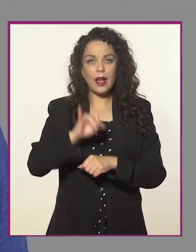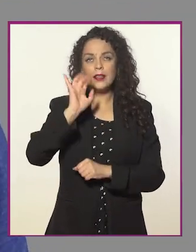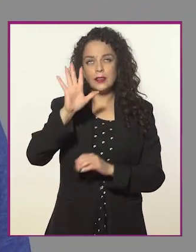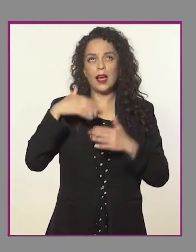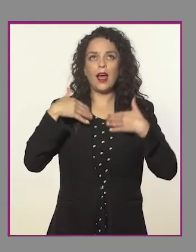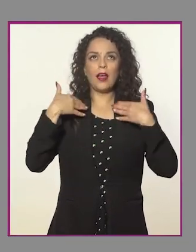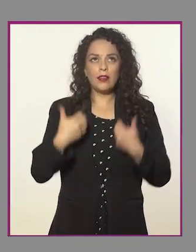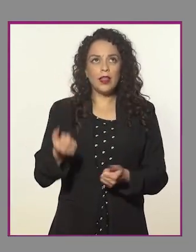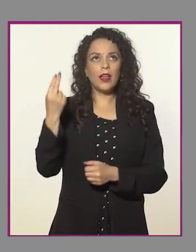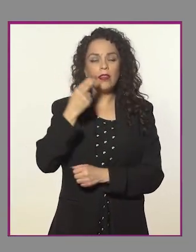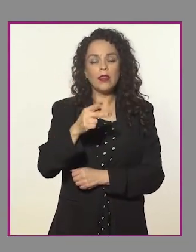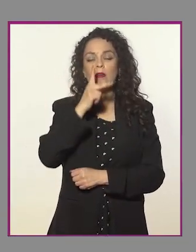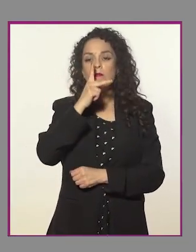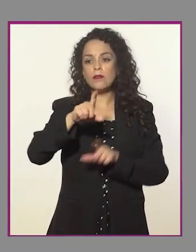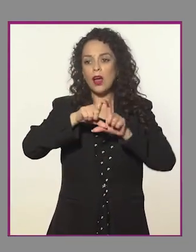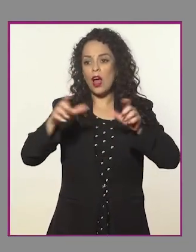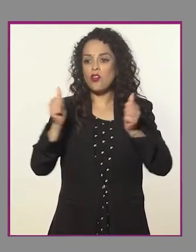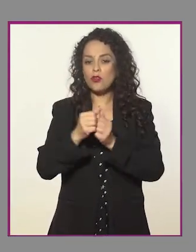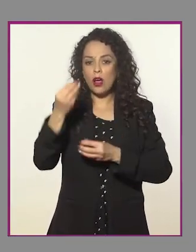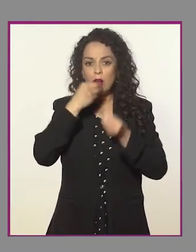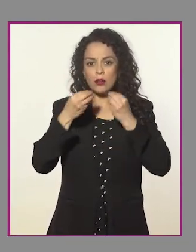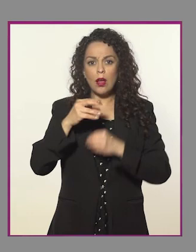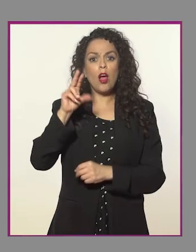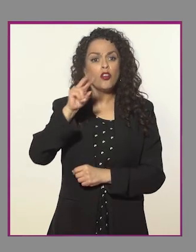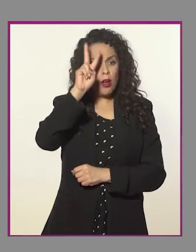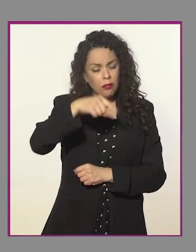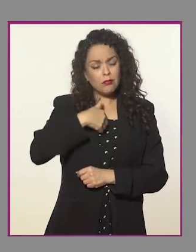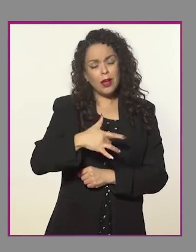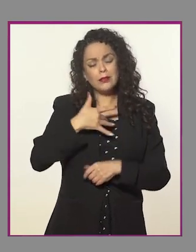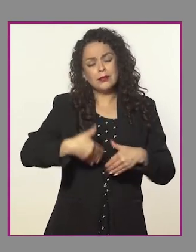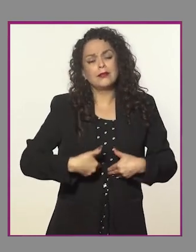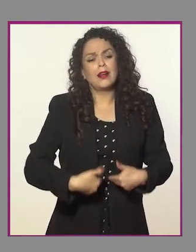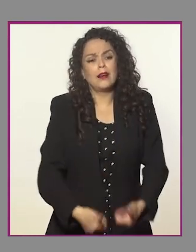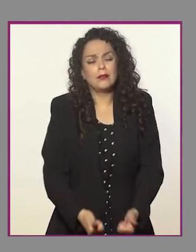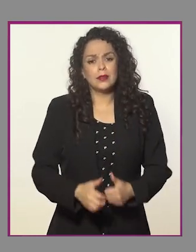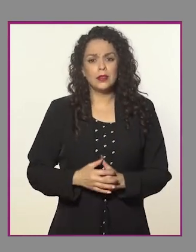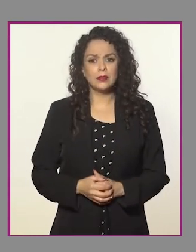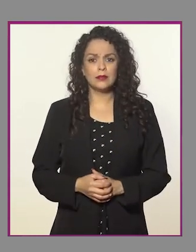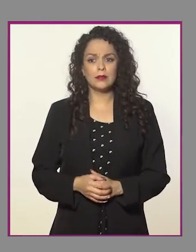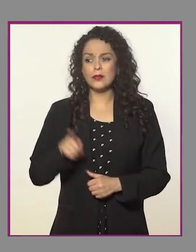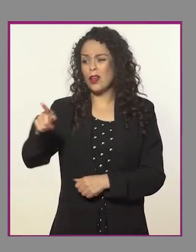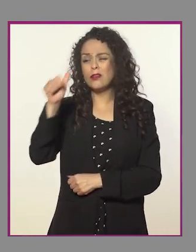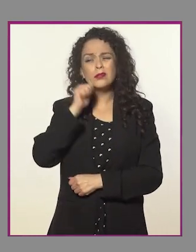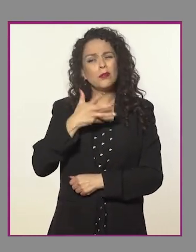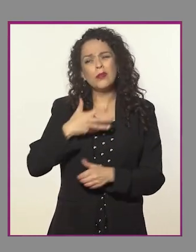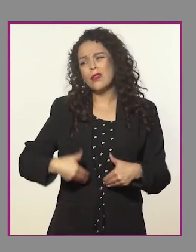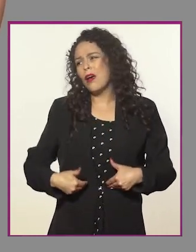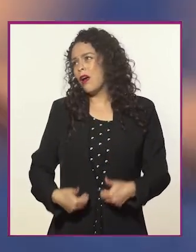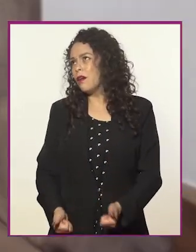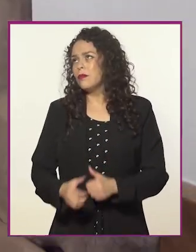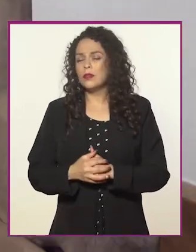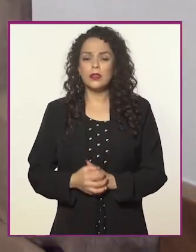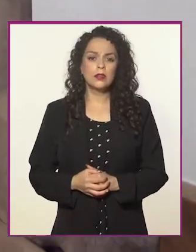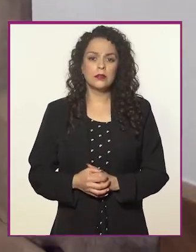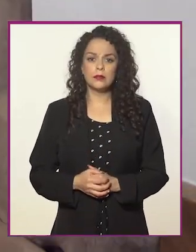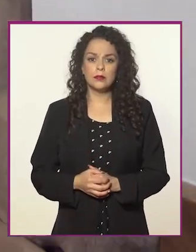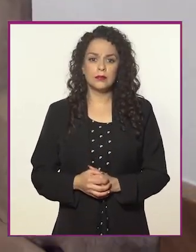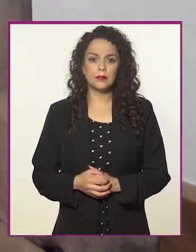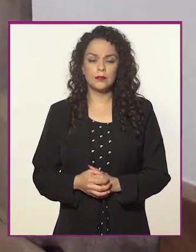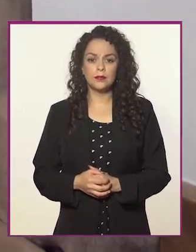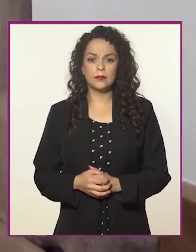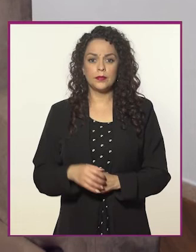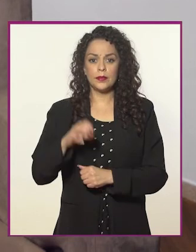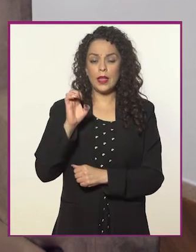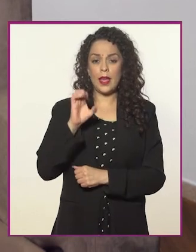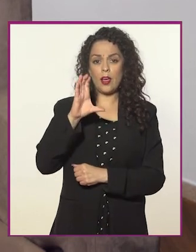comida. No, no es eso. Es que sí tengo mucha hambre. Siempre tienes hambre. El